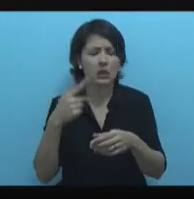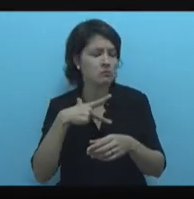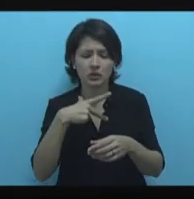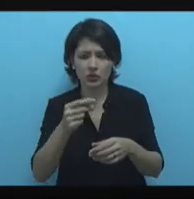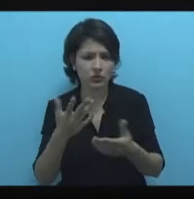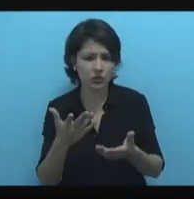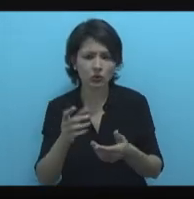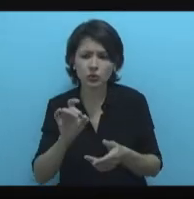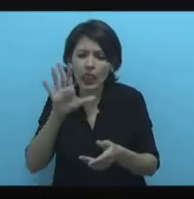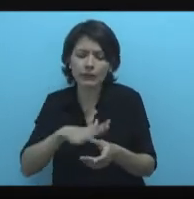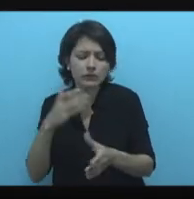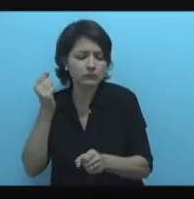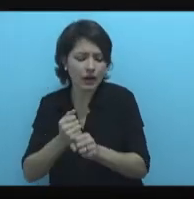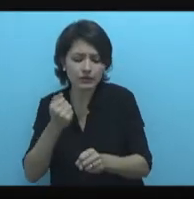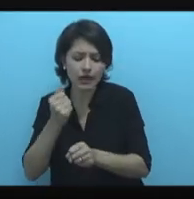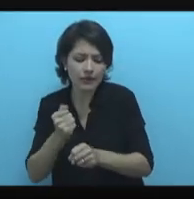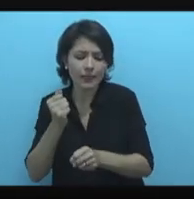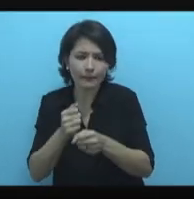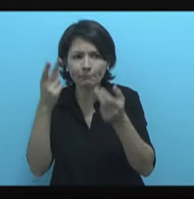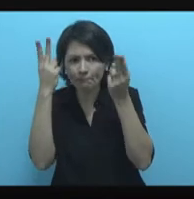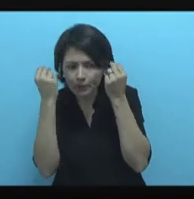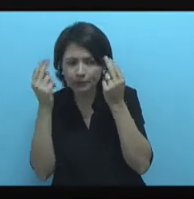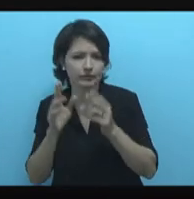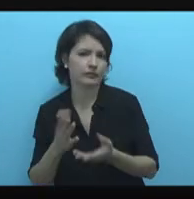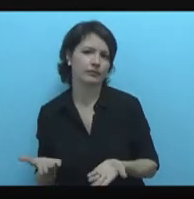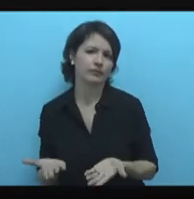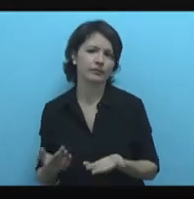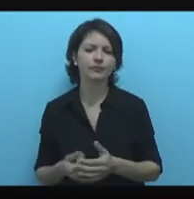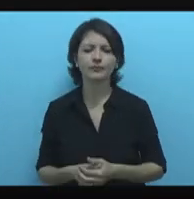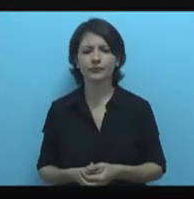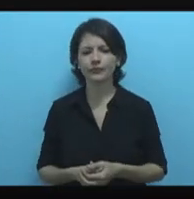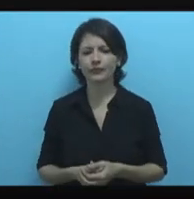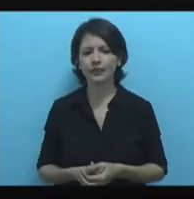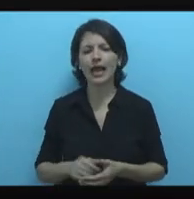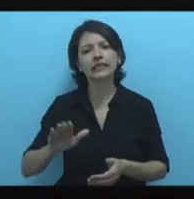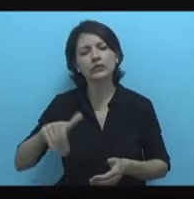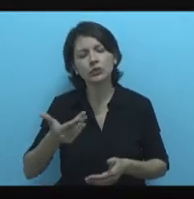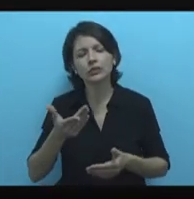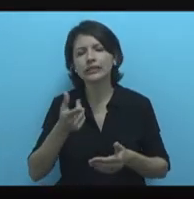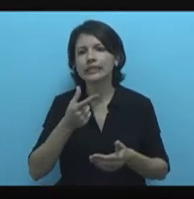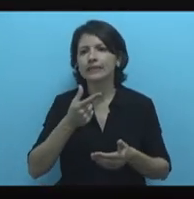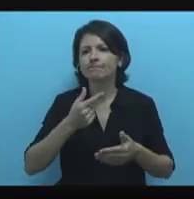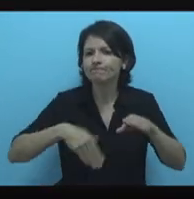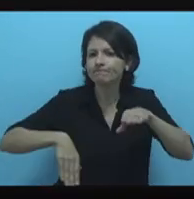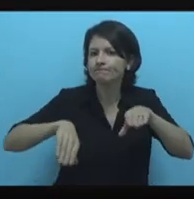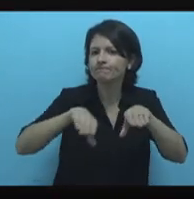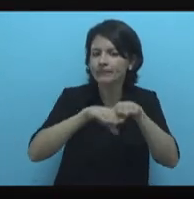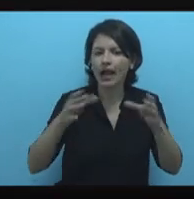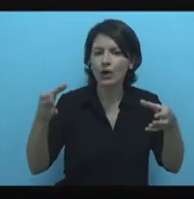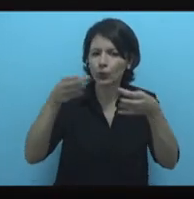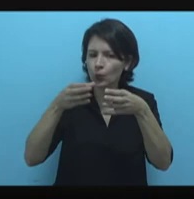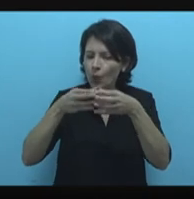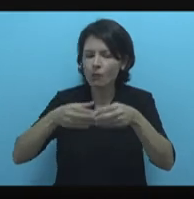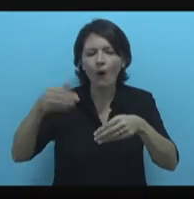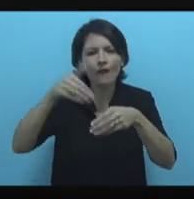solamente trabajan y trabajan y trabajando en generar la paridad en las instituciones de